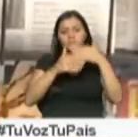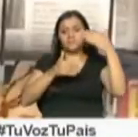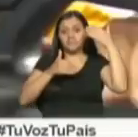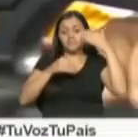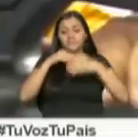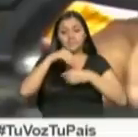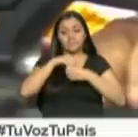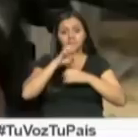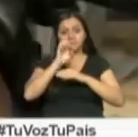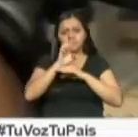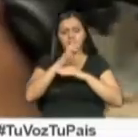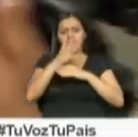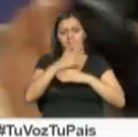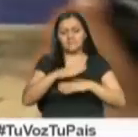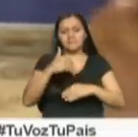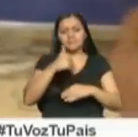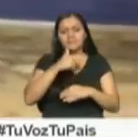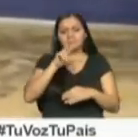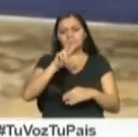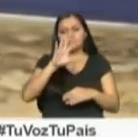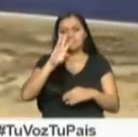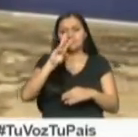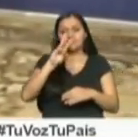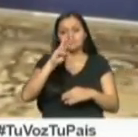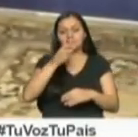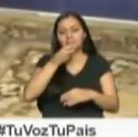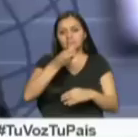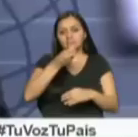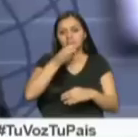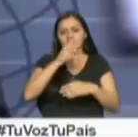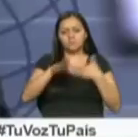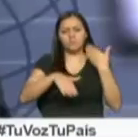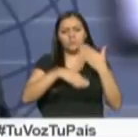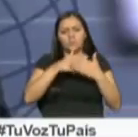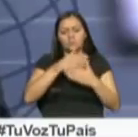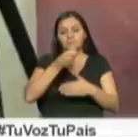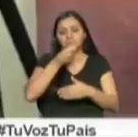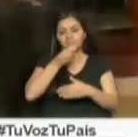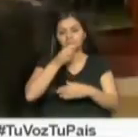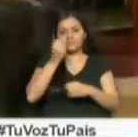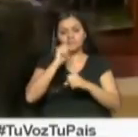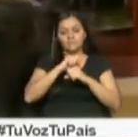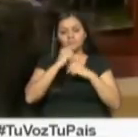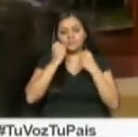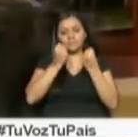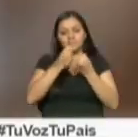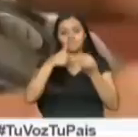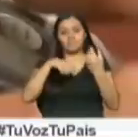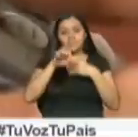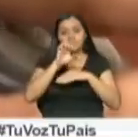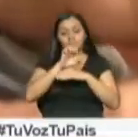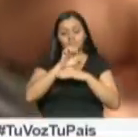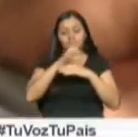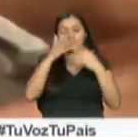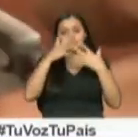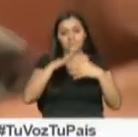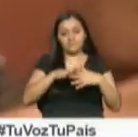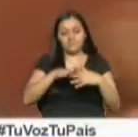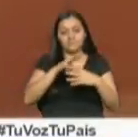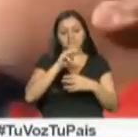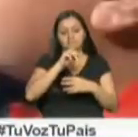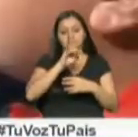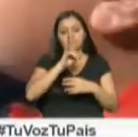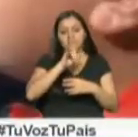el Ecuador, recoge 36 entrevistas realizadas a destacados comunicadores sociales del país, entre ellos Jaime